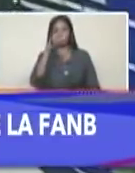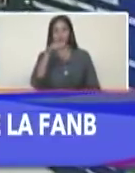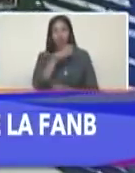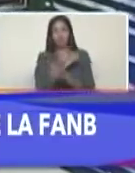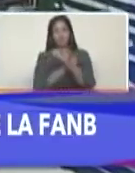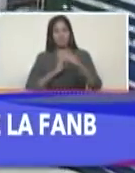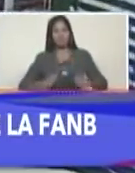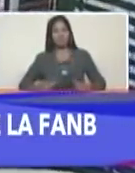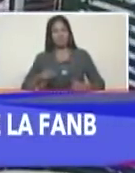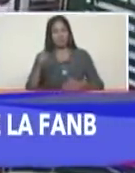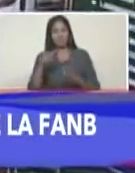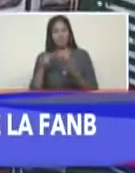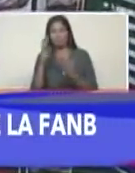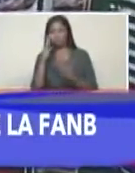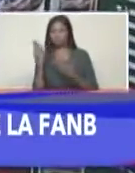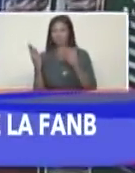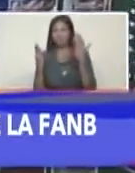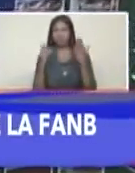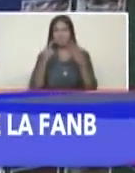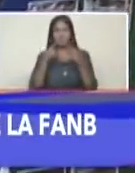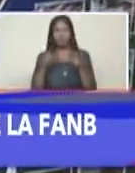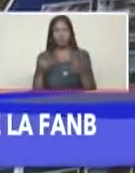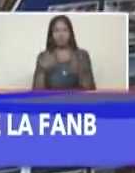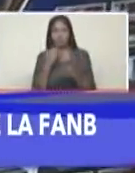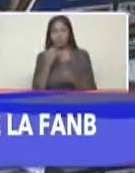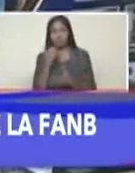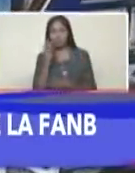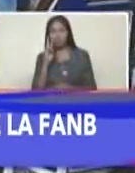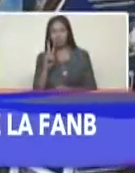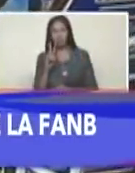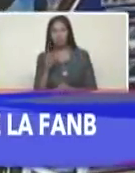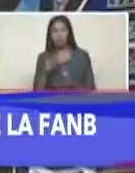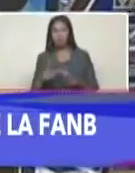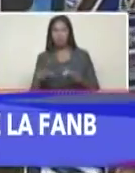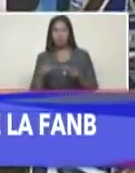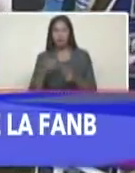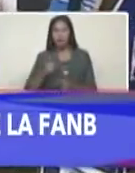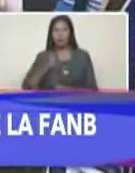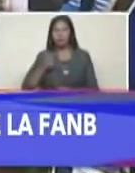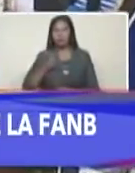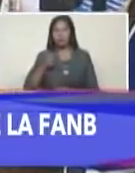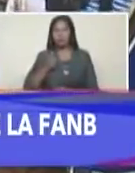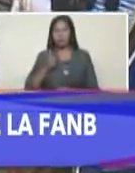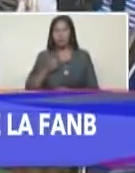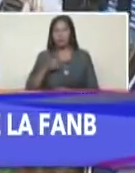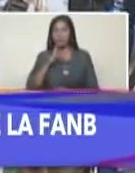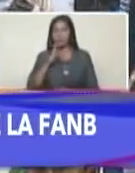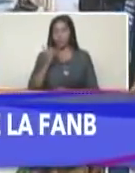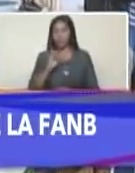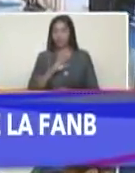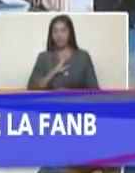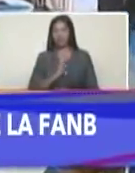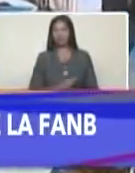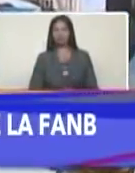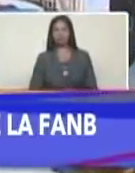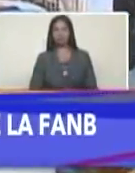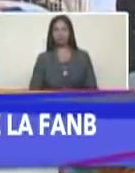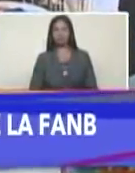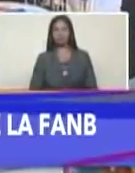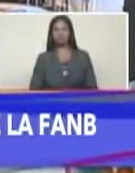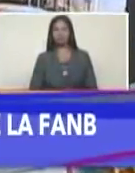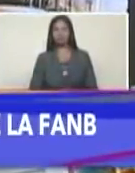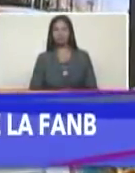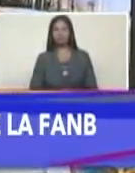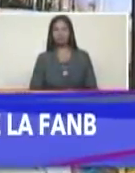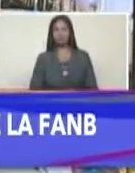aquel lado, pero por aquí tenemos, mi comandante en jefe, una oportunidad de oro en el campo